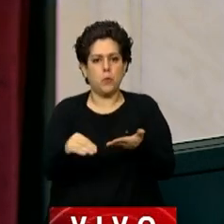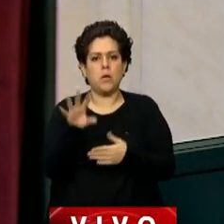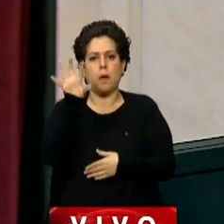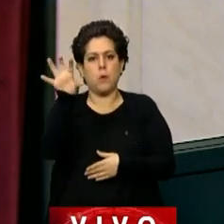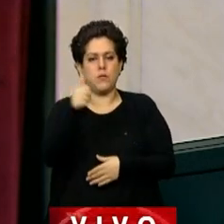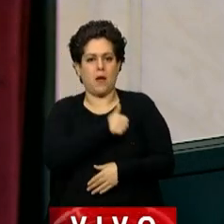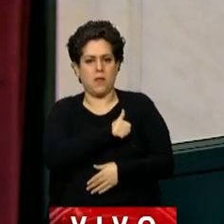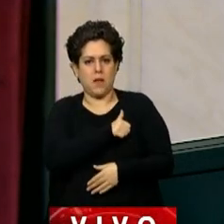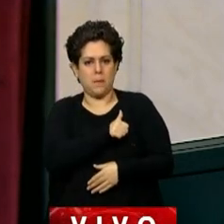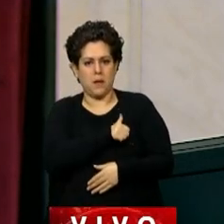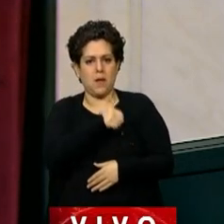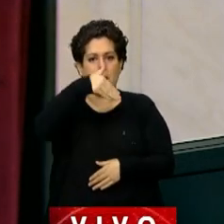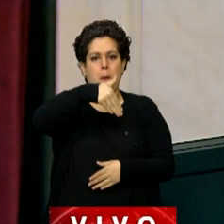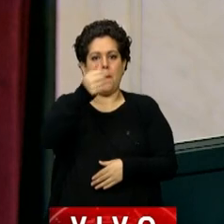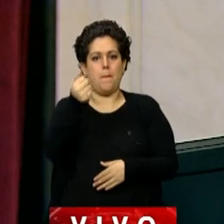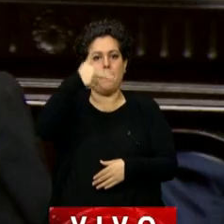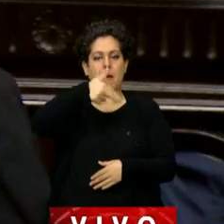de Catamarca, Rubén Manzi.